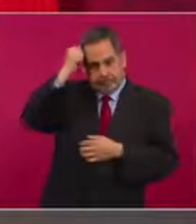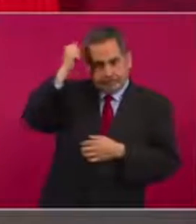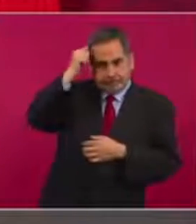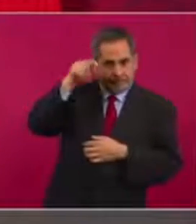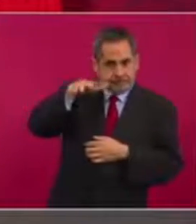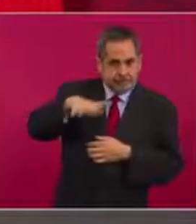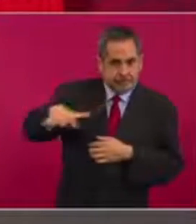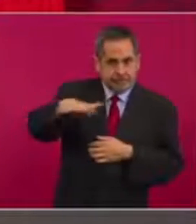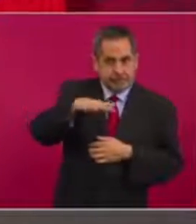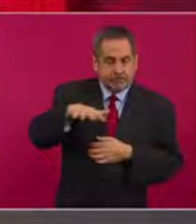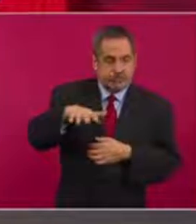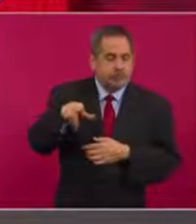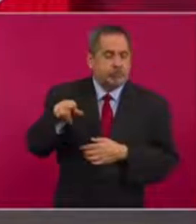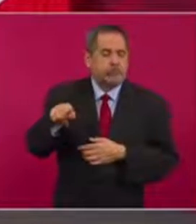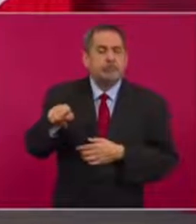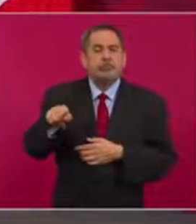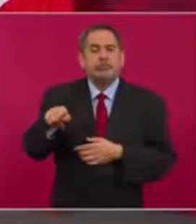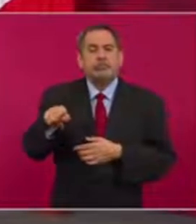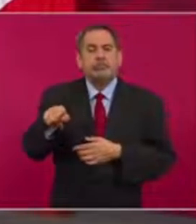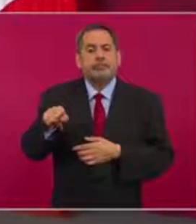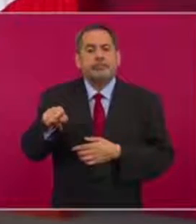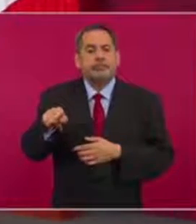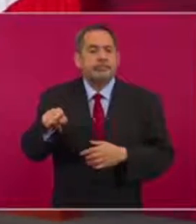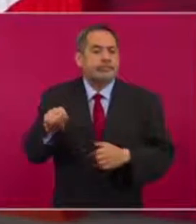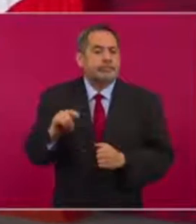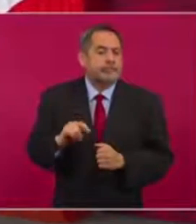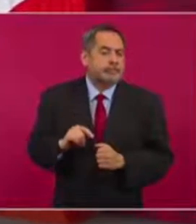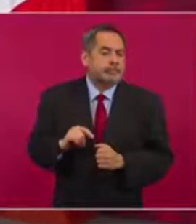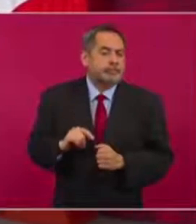de Texcoco